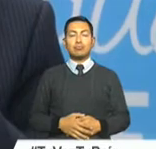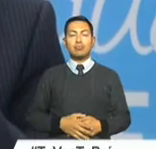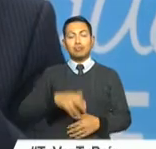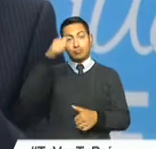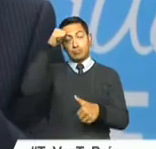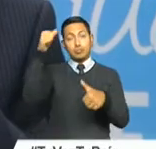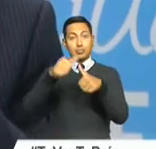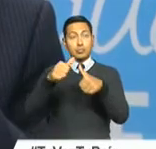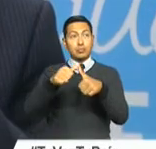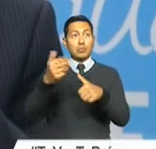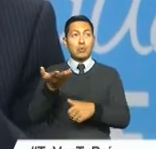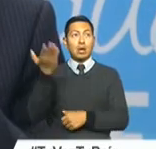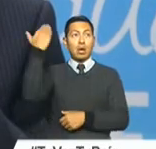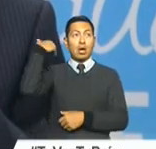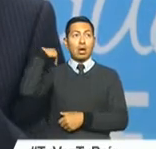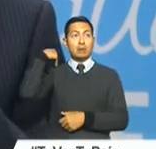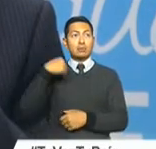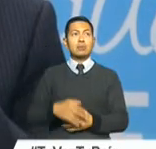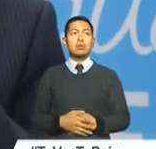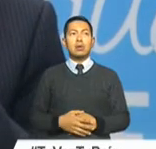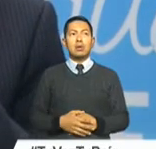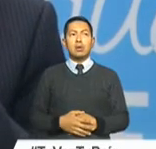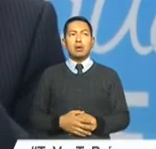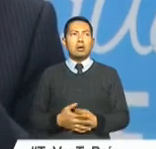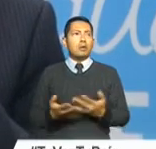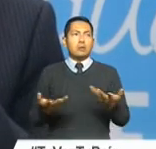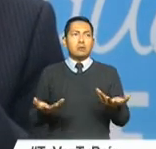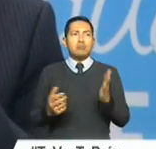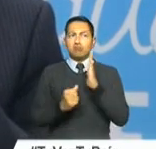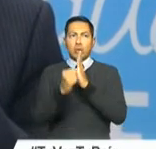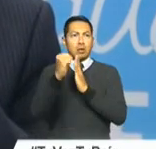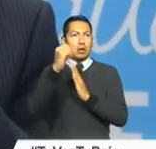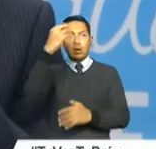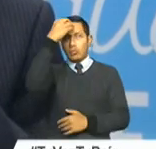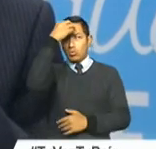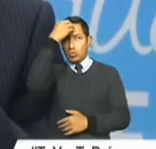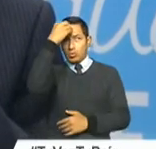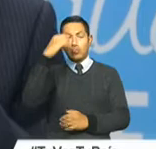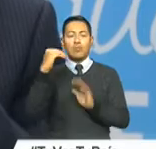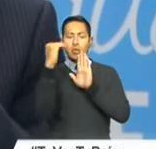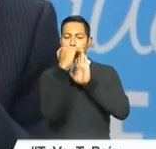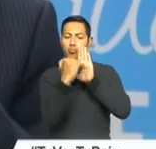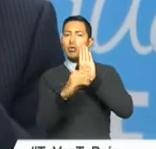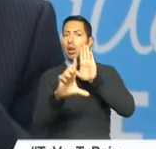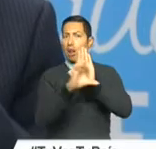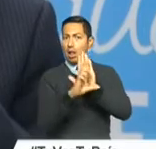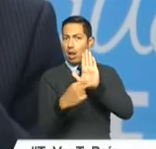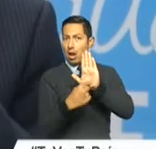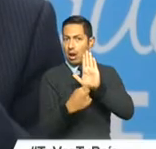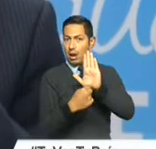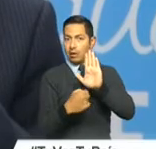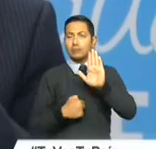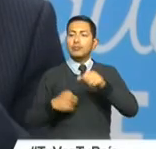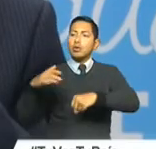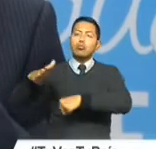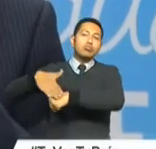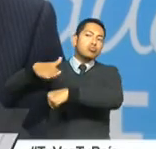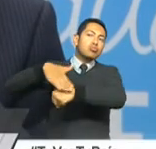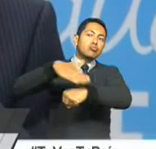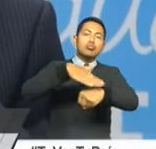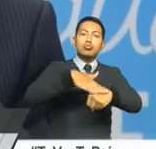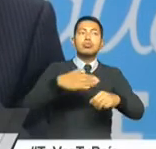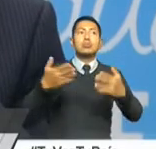anteriormente, nosotros, hablo como Ministerio de Educación, como política de Estado, se han convocado ya